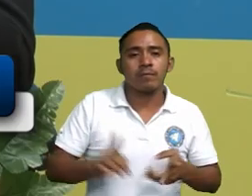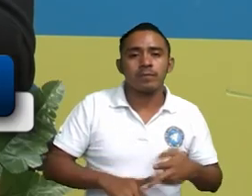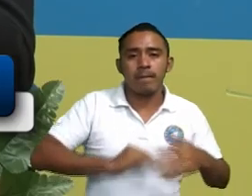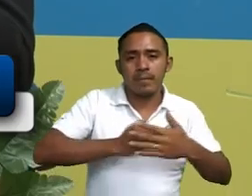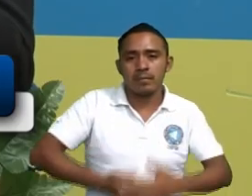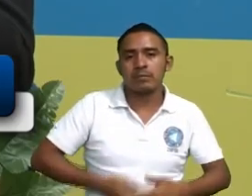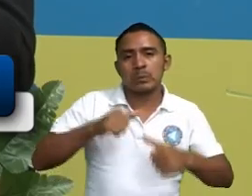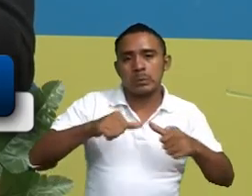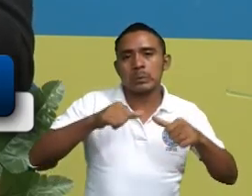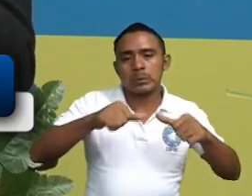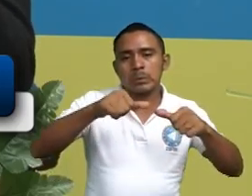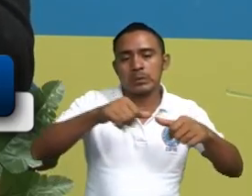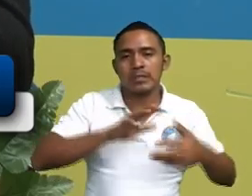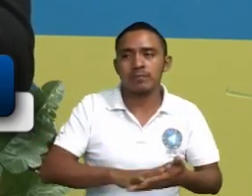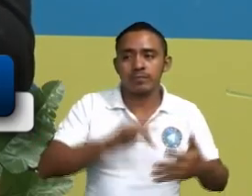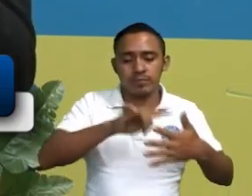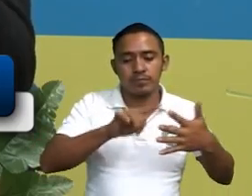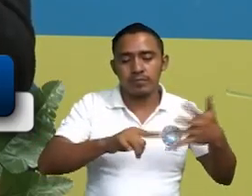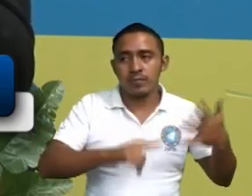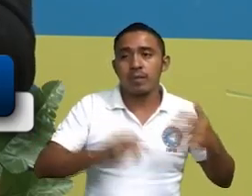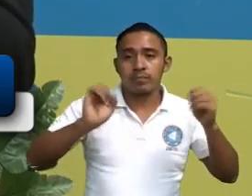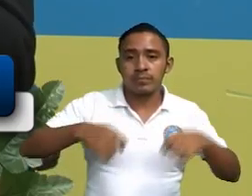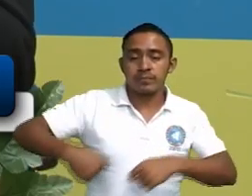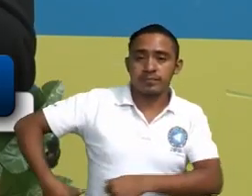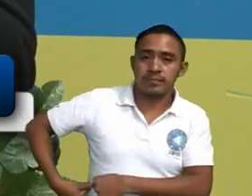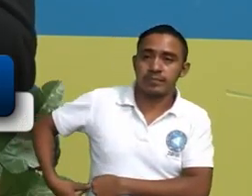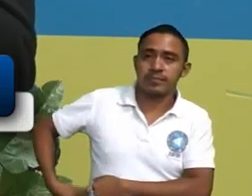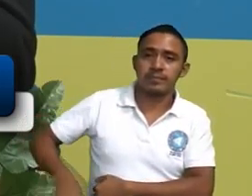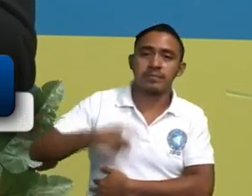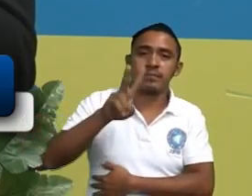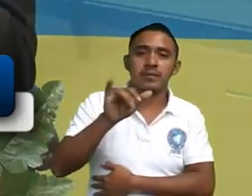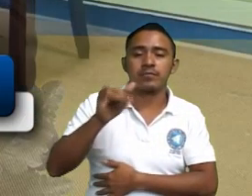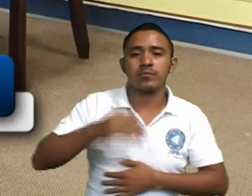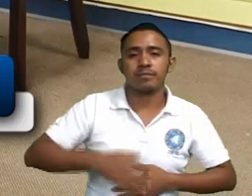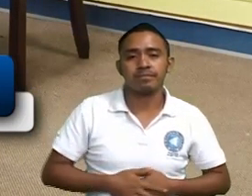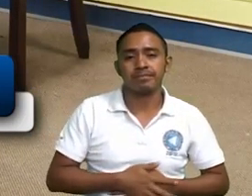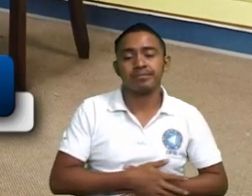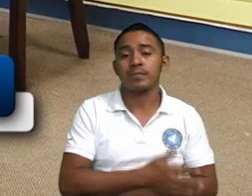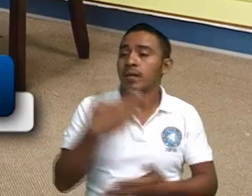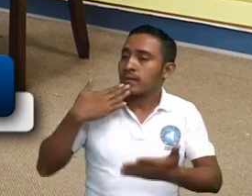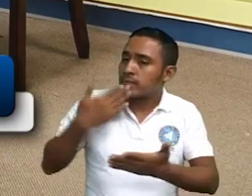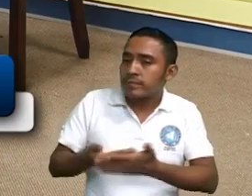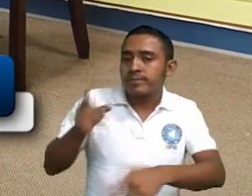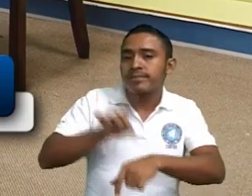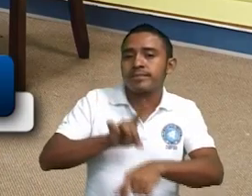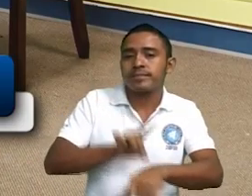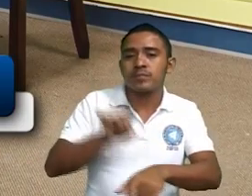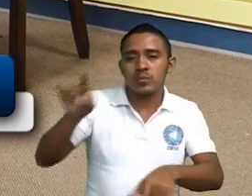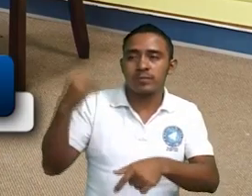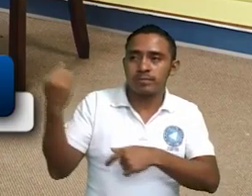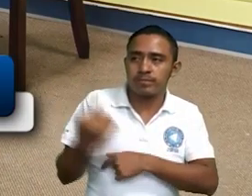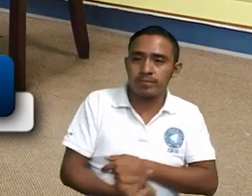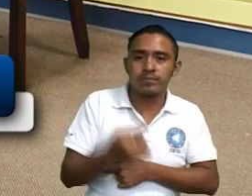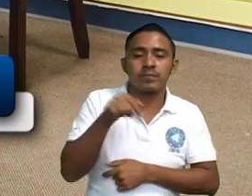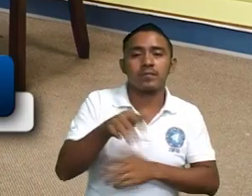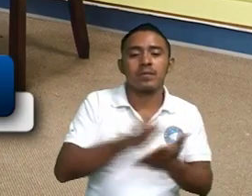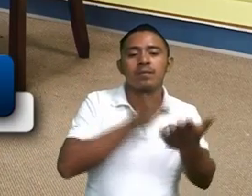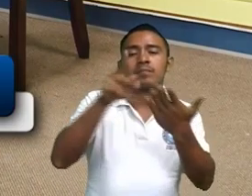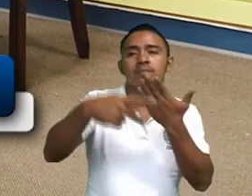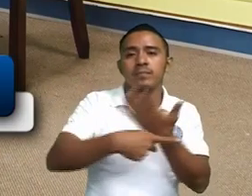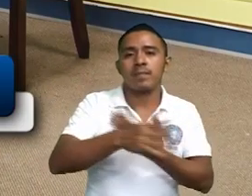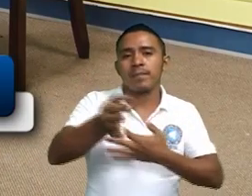repeticiones, todos esos son factores de riesgo para aparición de cálculos biliares. Ok, doctor, le agradecemos su presencia en este programa para